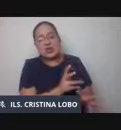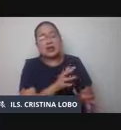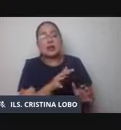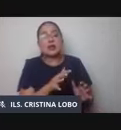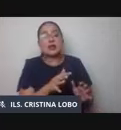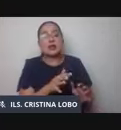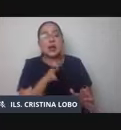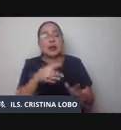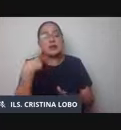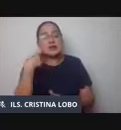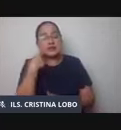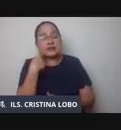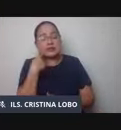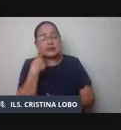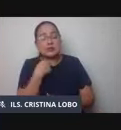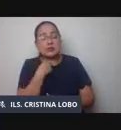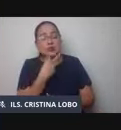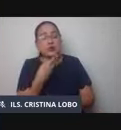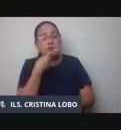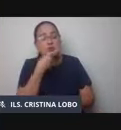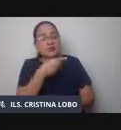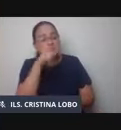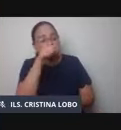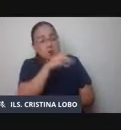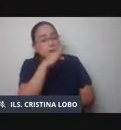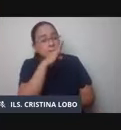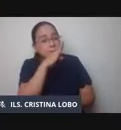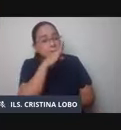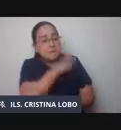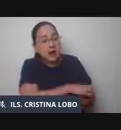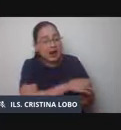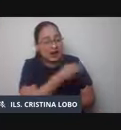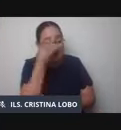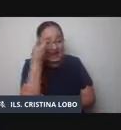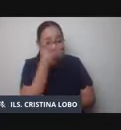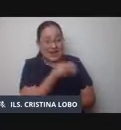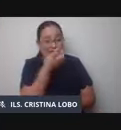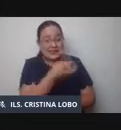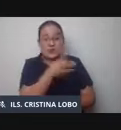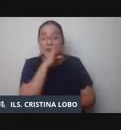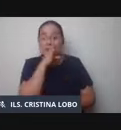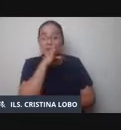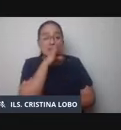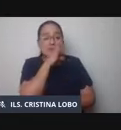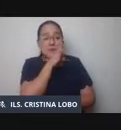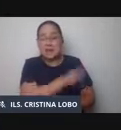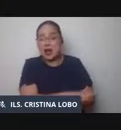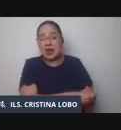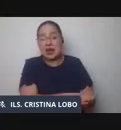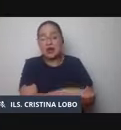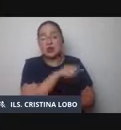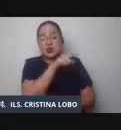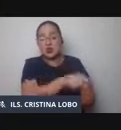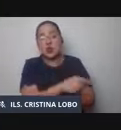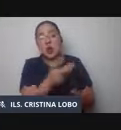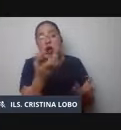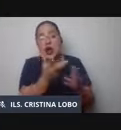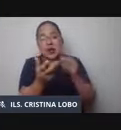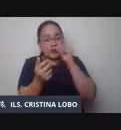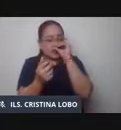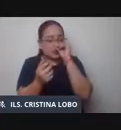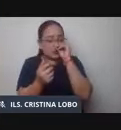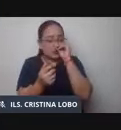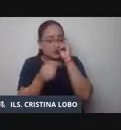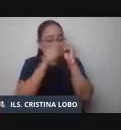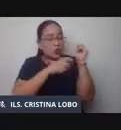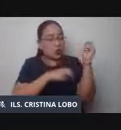fue, qué mal, ¿no? Esto que hiciste, qué mal haber hecho esto, o qué mala eres por haber